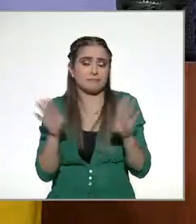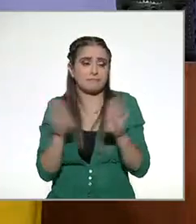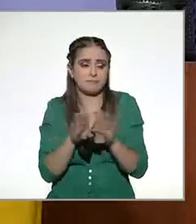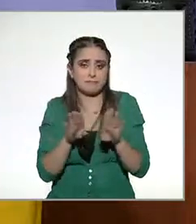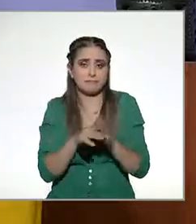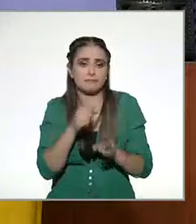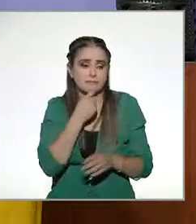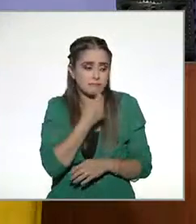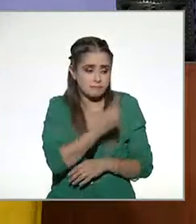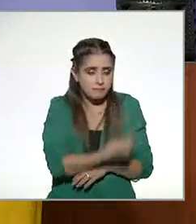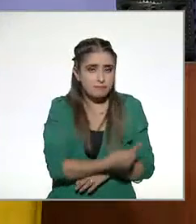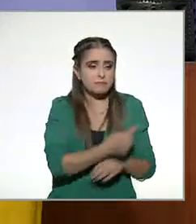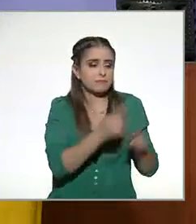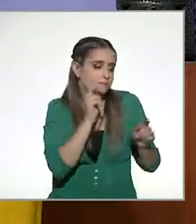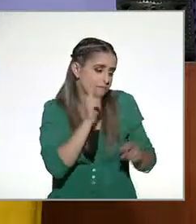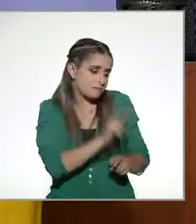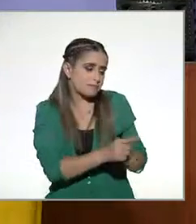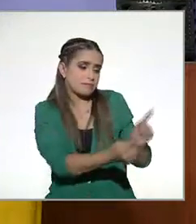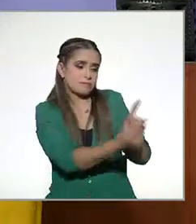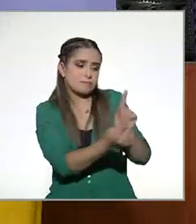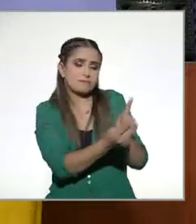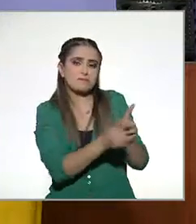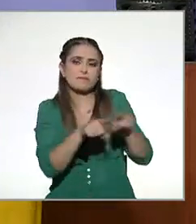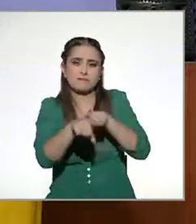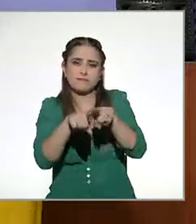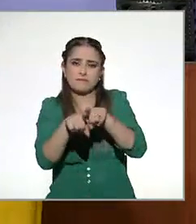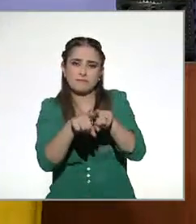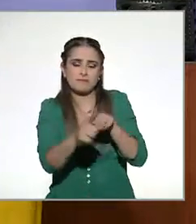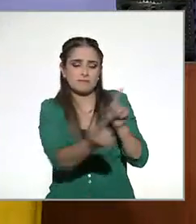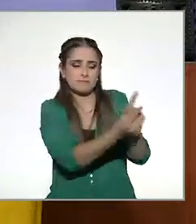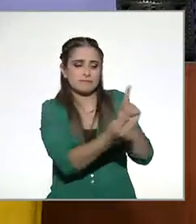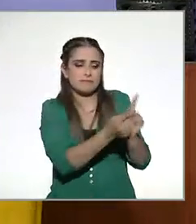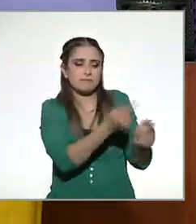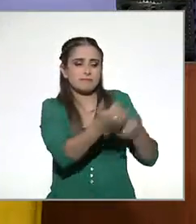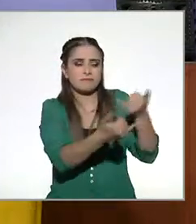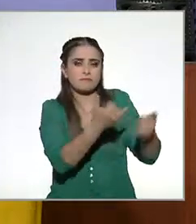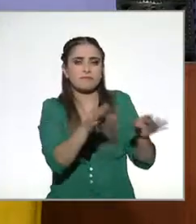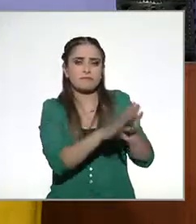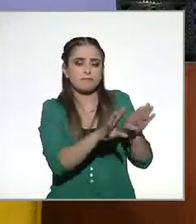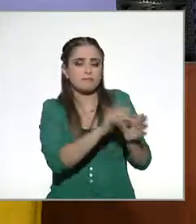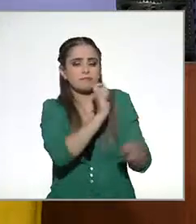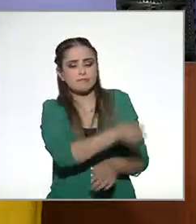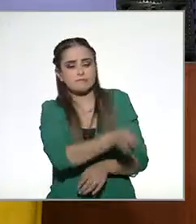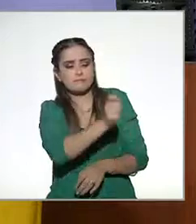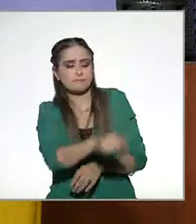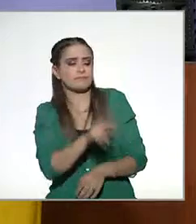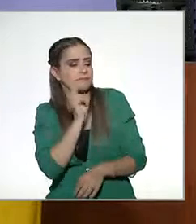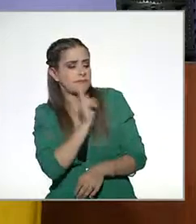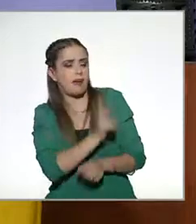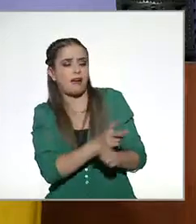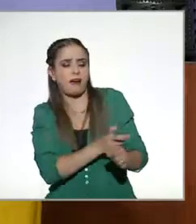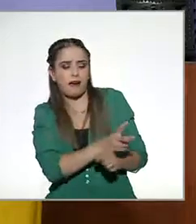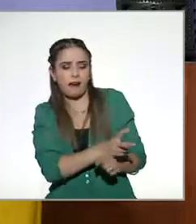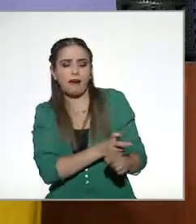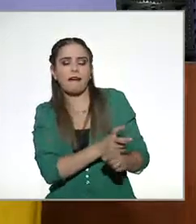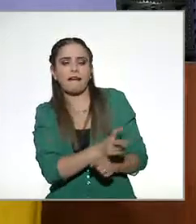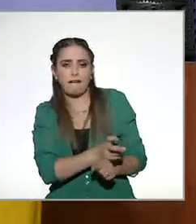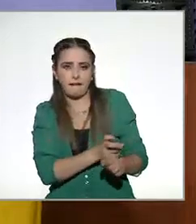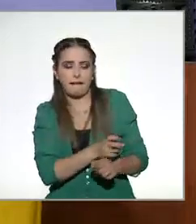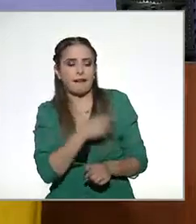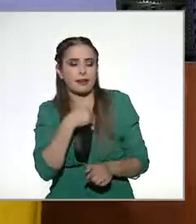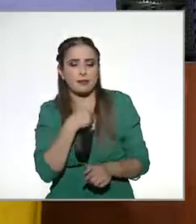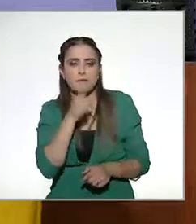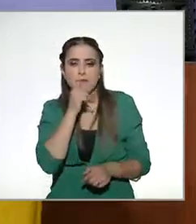niño se desenvuelve con sus hermanos, no? ¿A qué juegan? ¿Cómo juegan? ¿Y qué tanto un padre se implica, como dices, en ese juego?